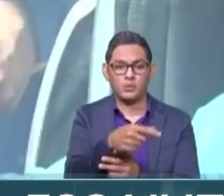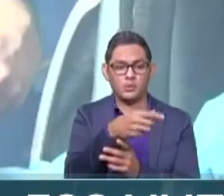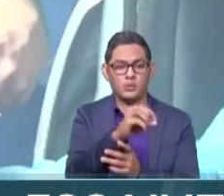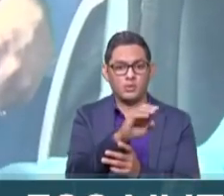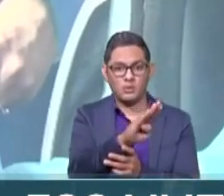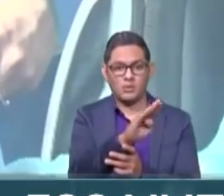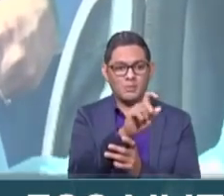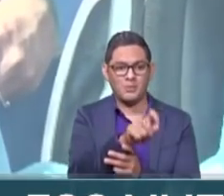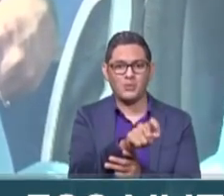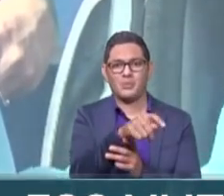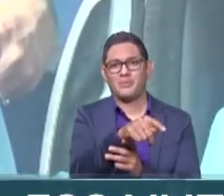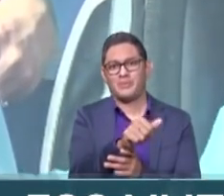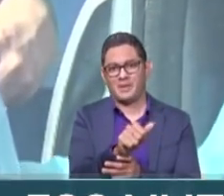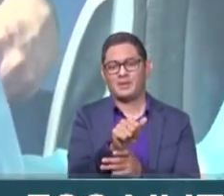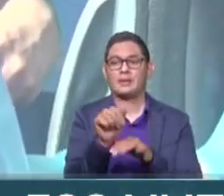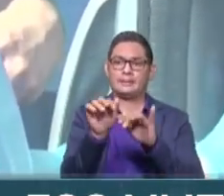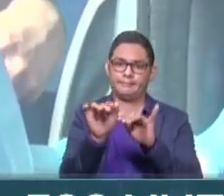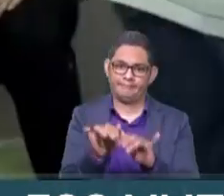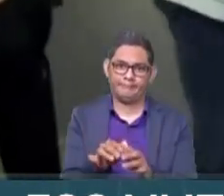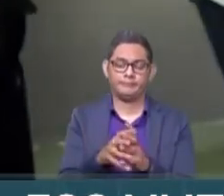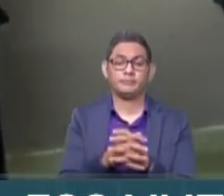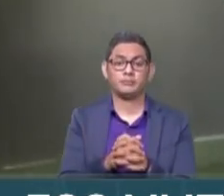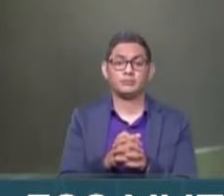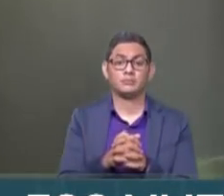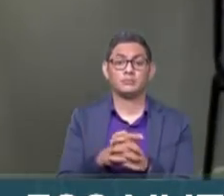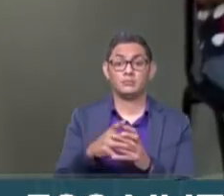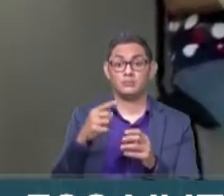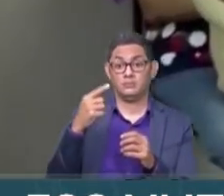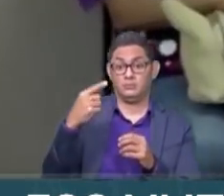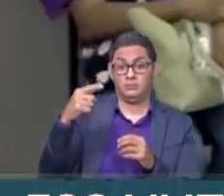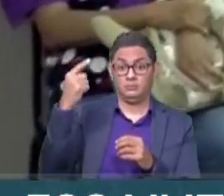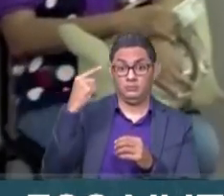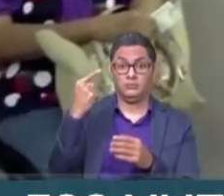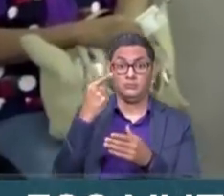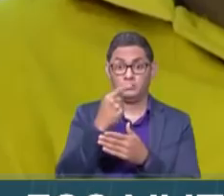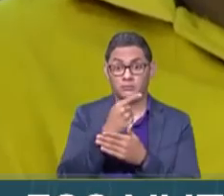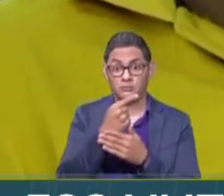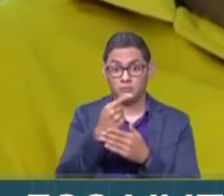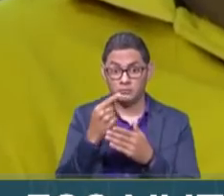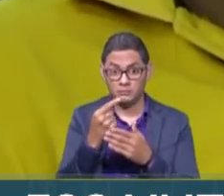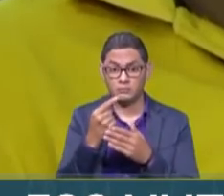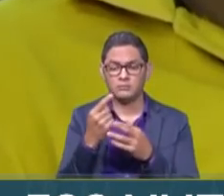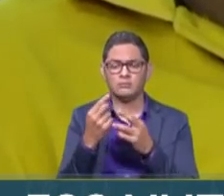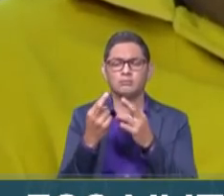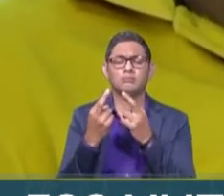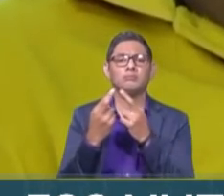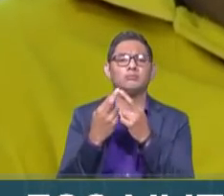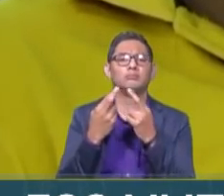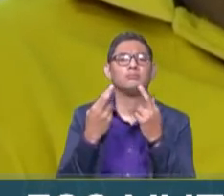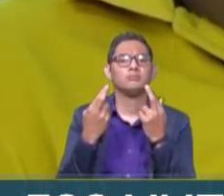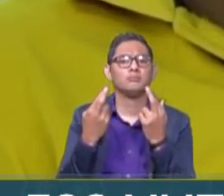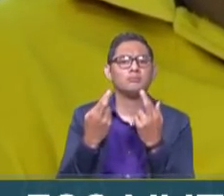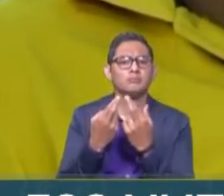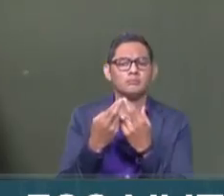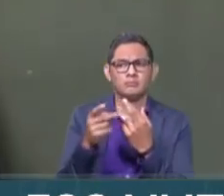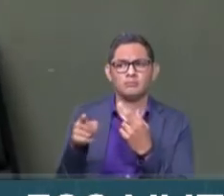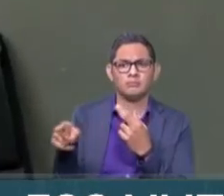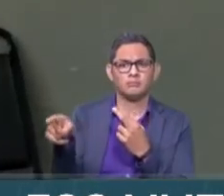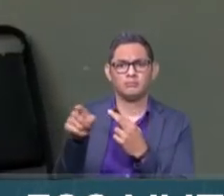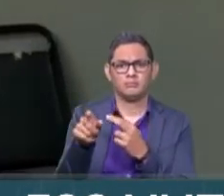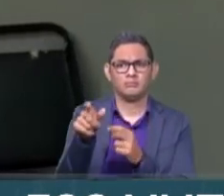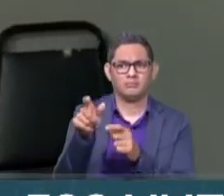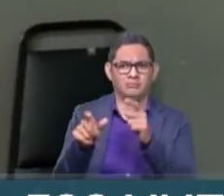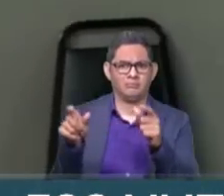La semana pasada sostuvimos una reunión importante con el grupo de expertos